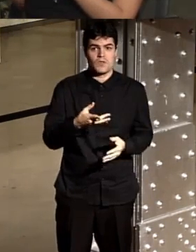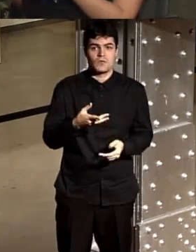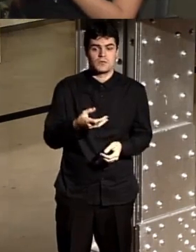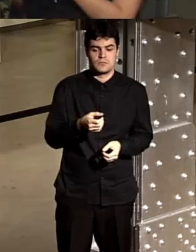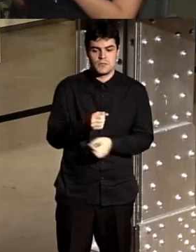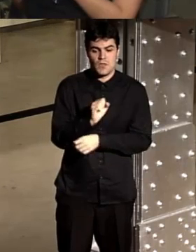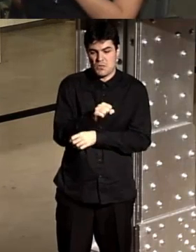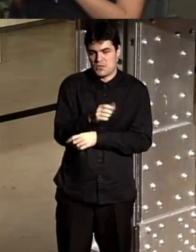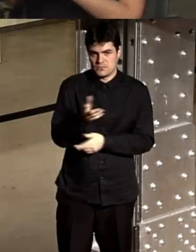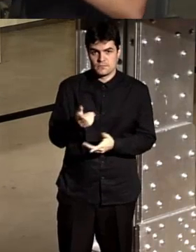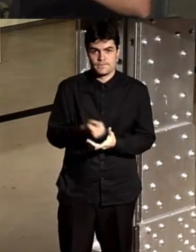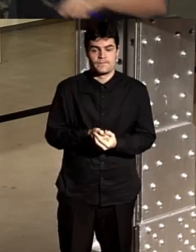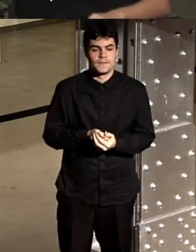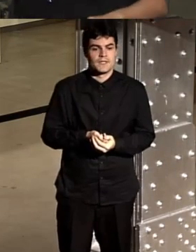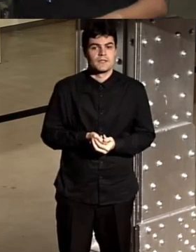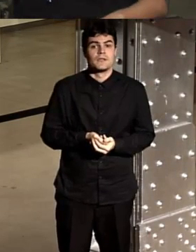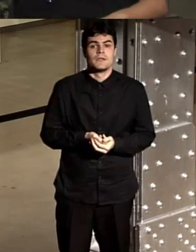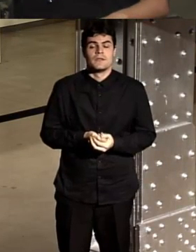solo. Exacto.